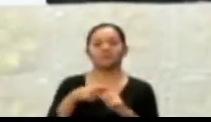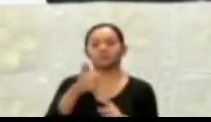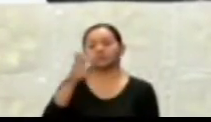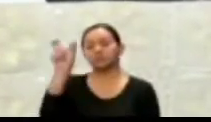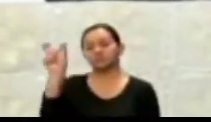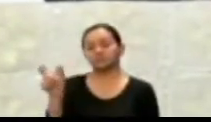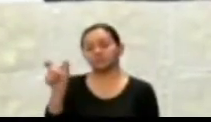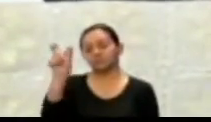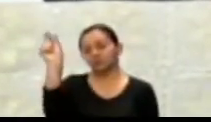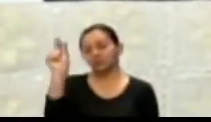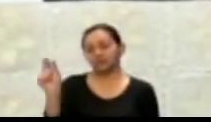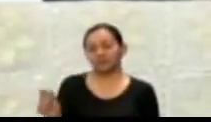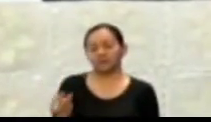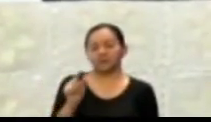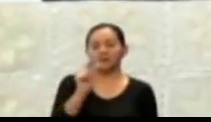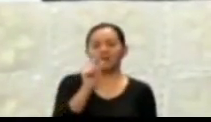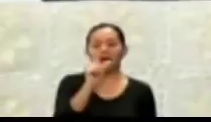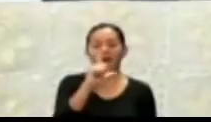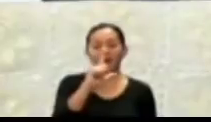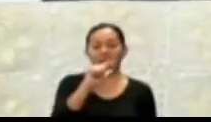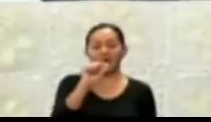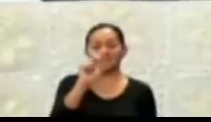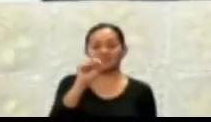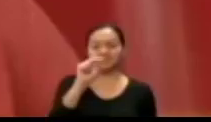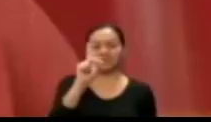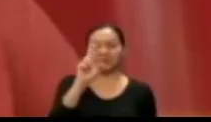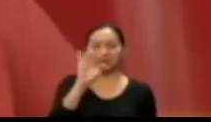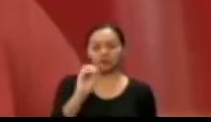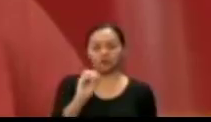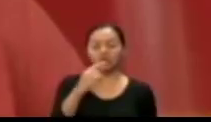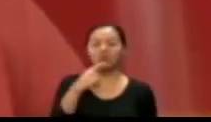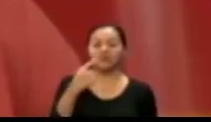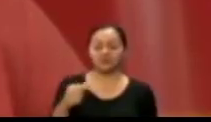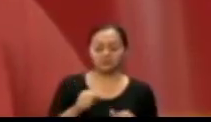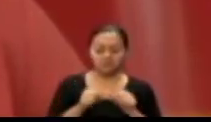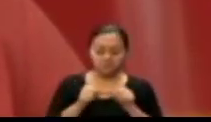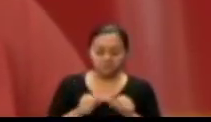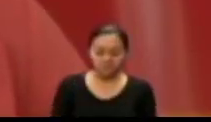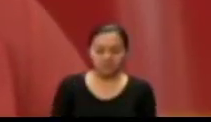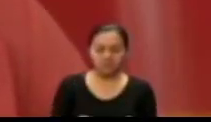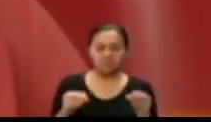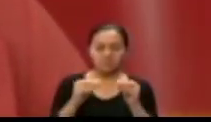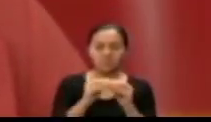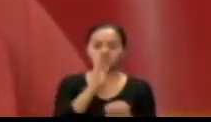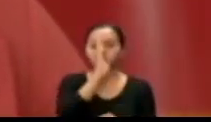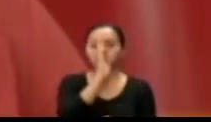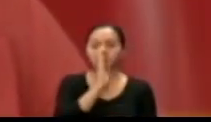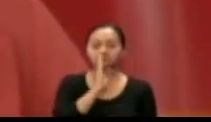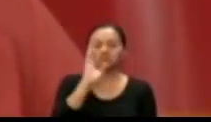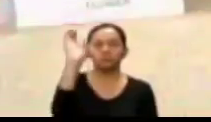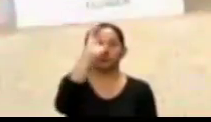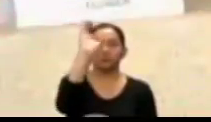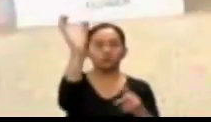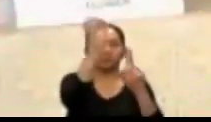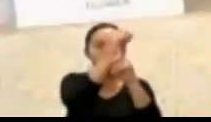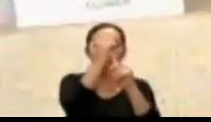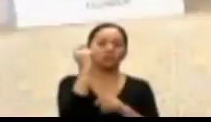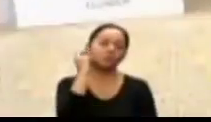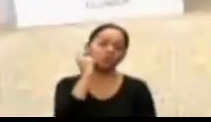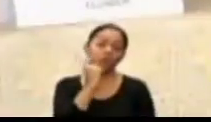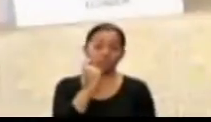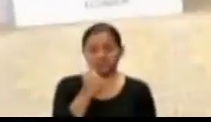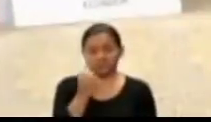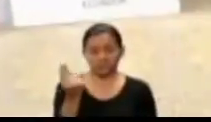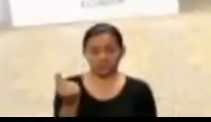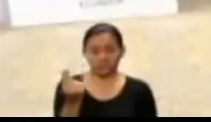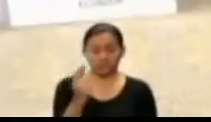Alessandro, escuchamos esta entrevista y decían perseverar y continuar en la búsqueda del sueño de Bolívar. Y